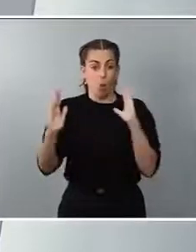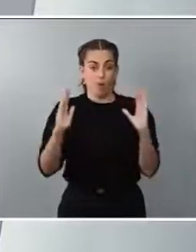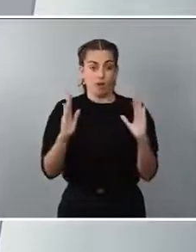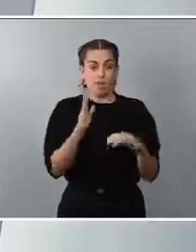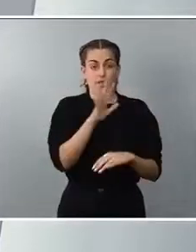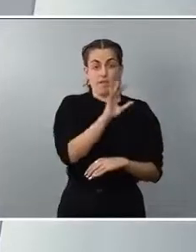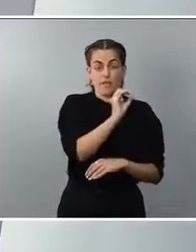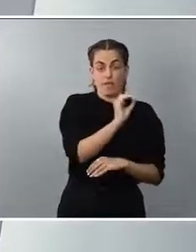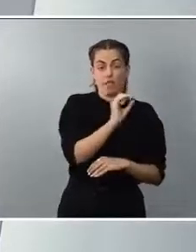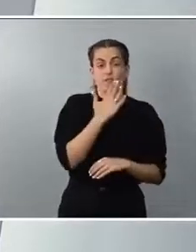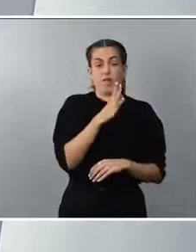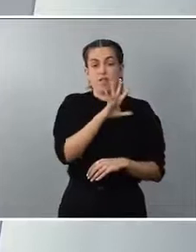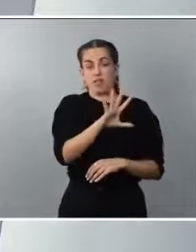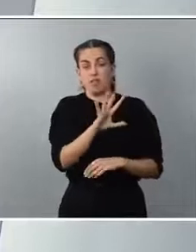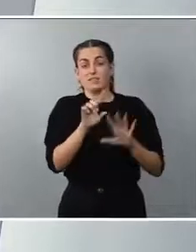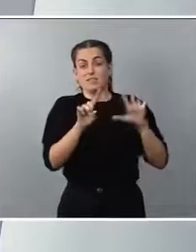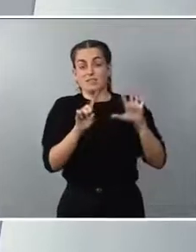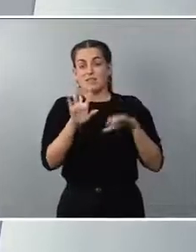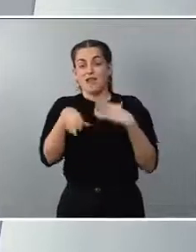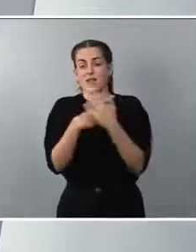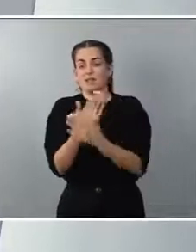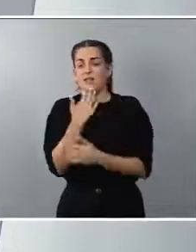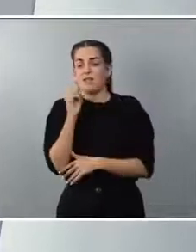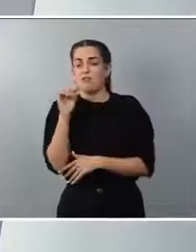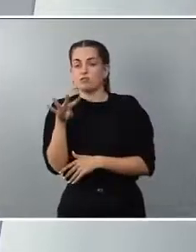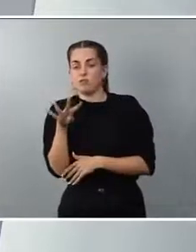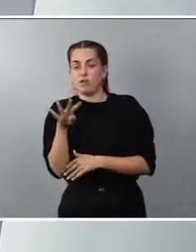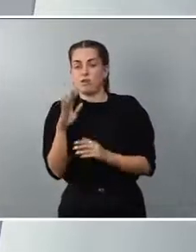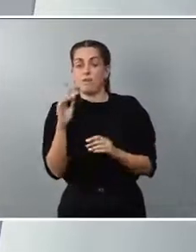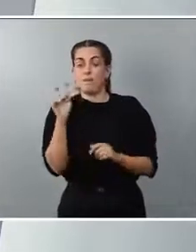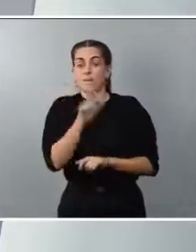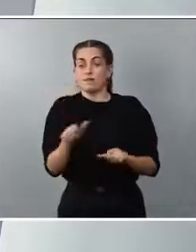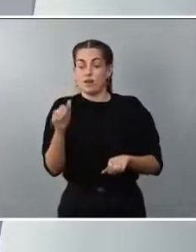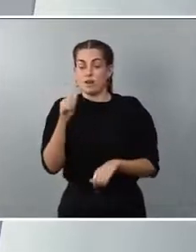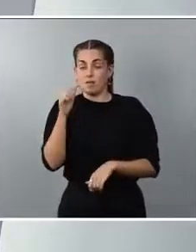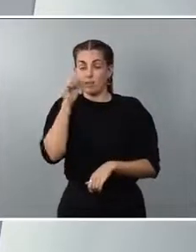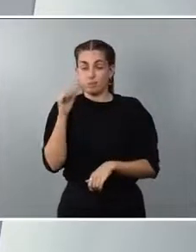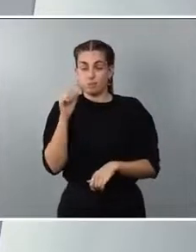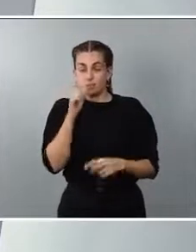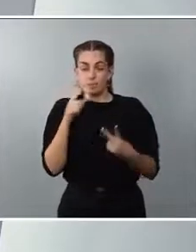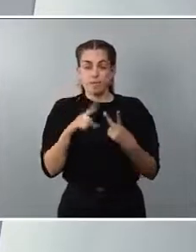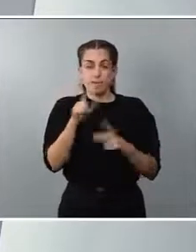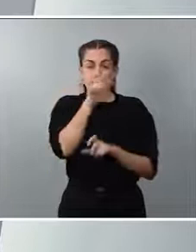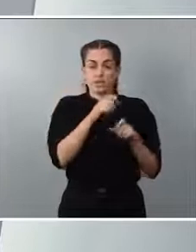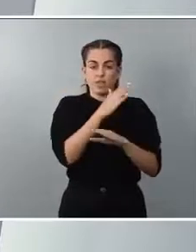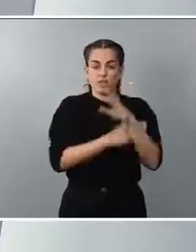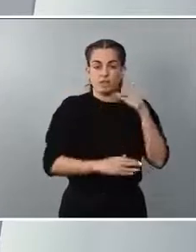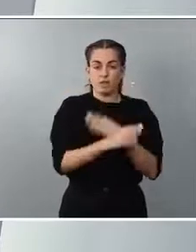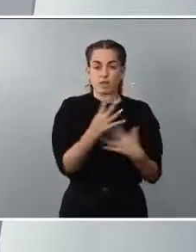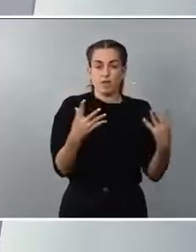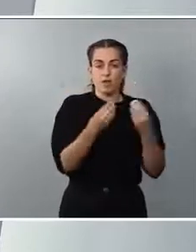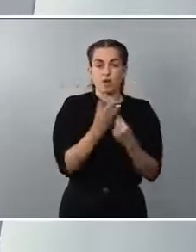6-14. También mujeres embarazadas, personas con discapacidad y personas con cáncer del